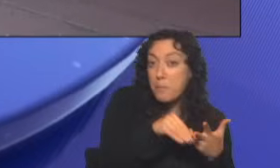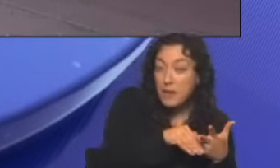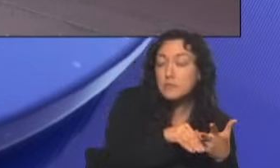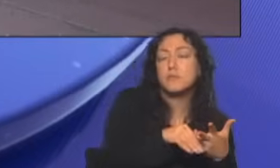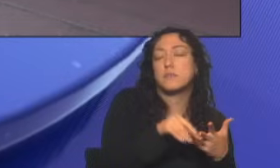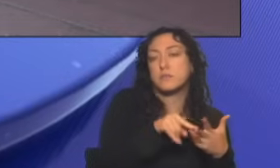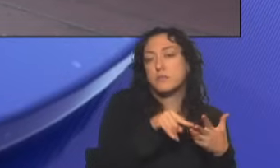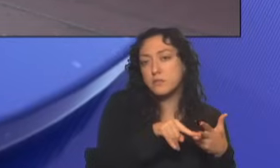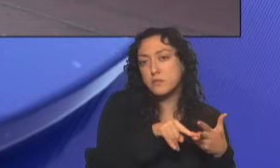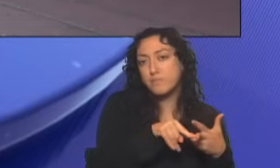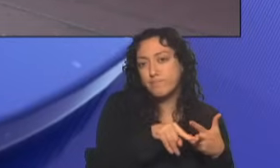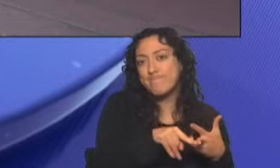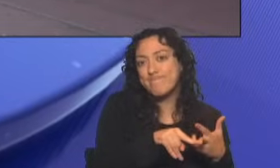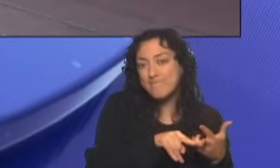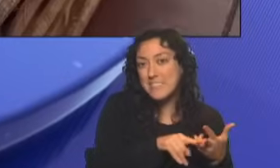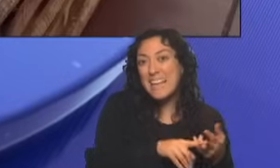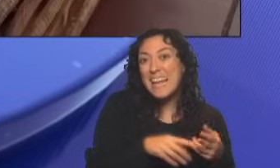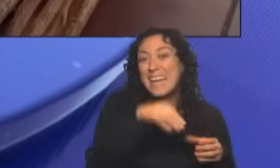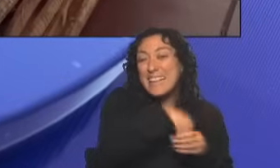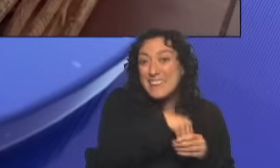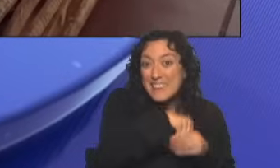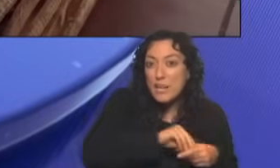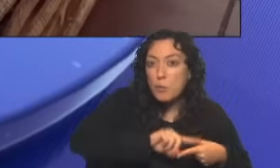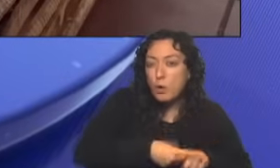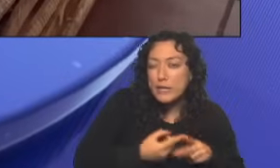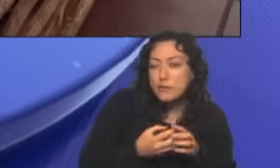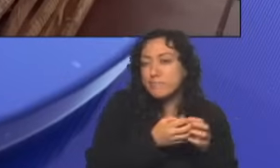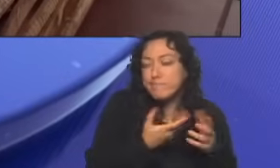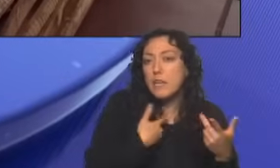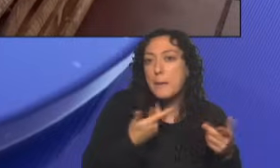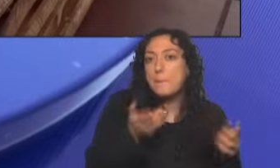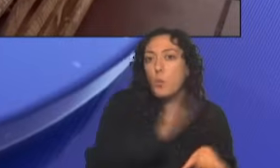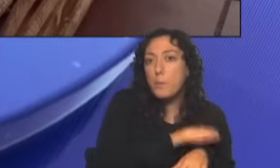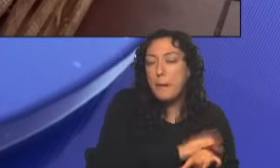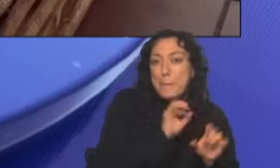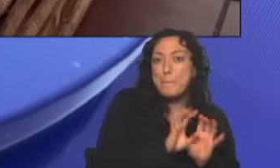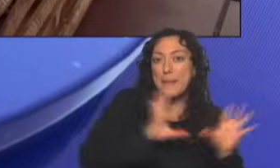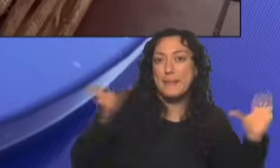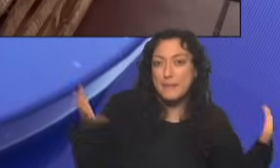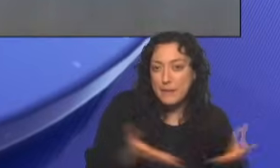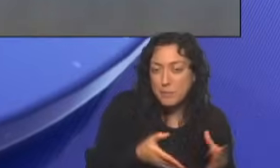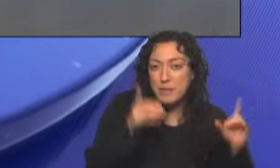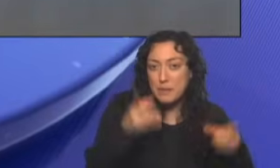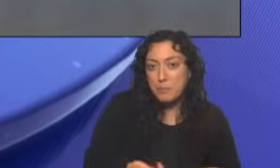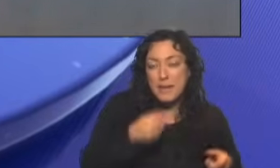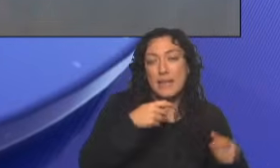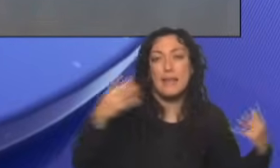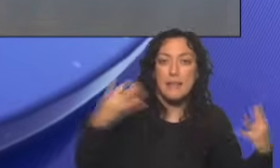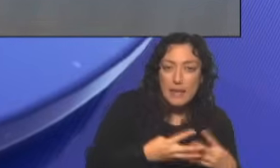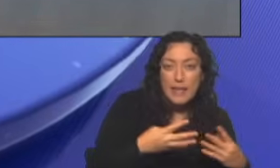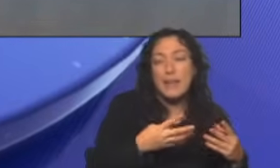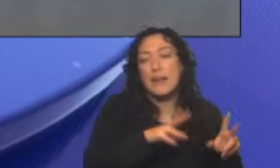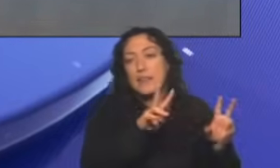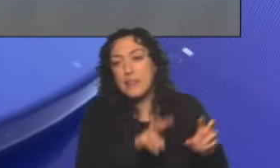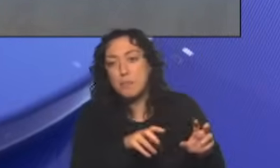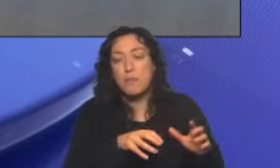algo que explica la política interna, que debido a la pandemia y también debido a la guerra y a otras cuestiones locales,